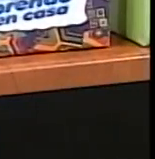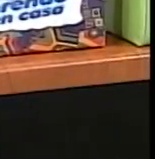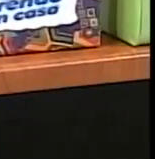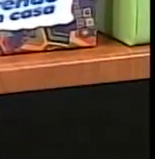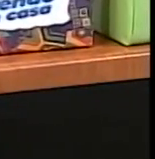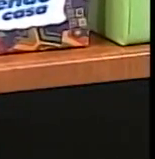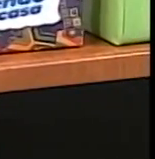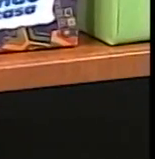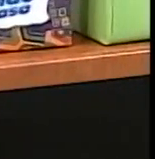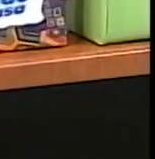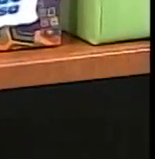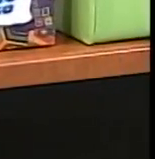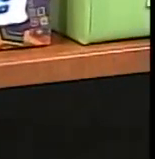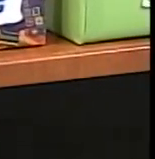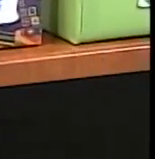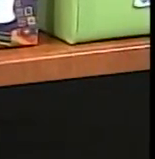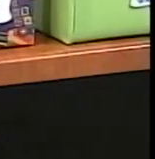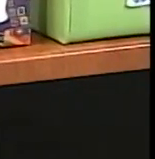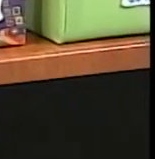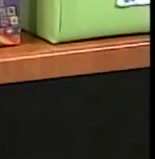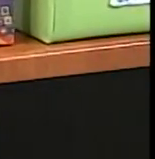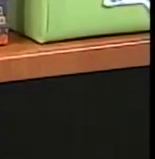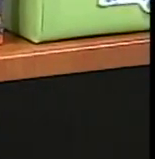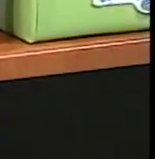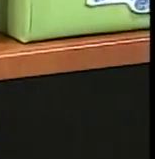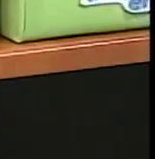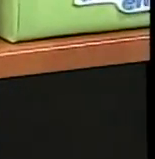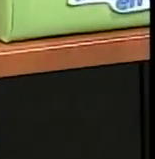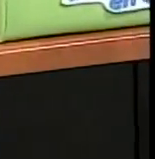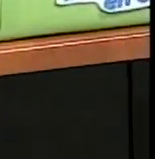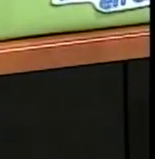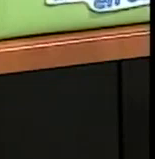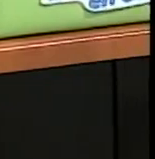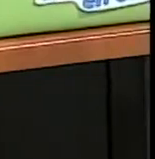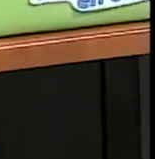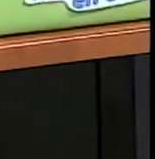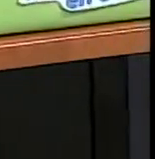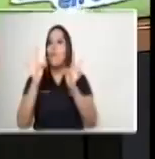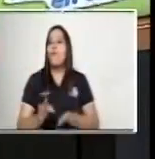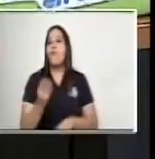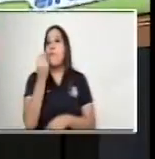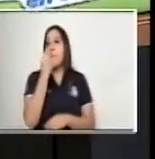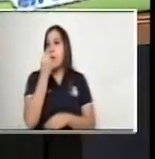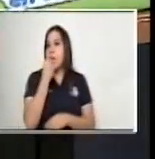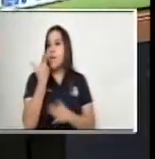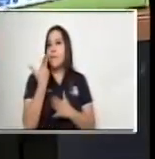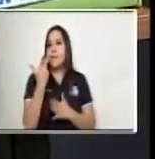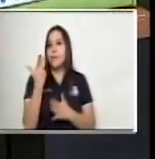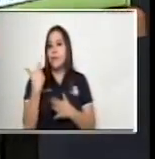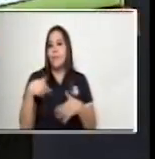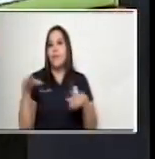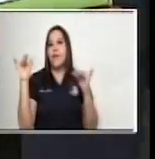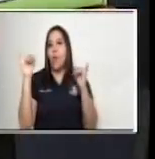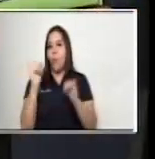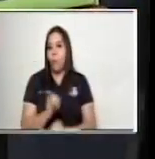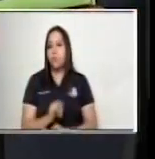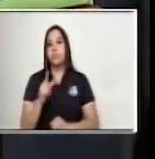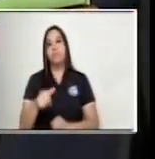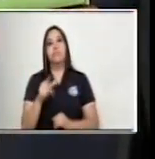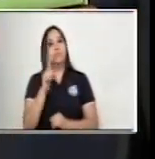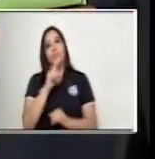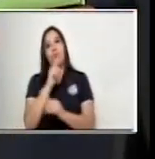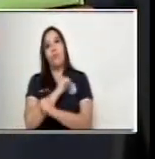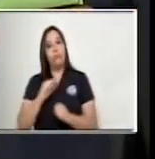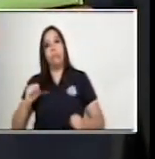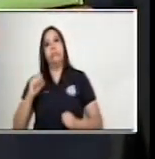le recomendó cambiar la manera de alimentarse para bajar de peso y no sufrir enfermedades crónicas, entre